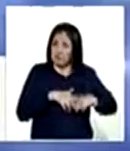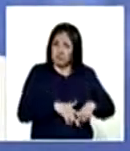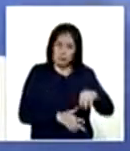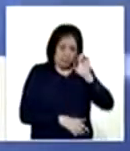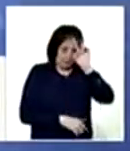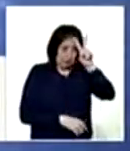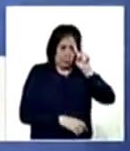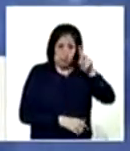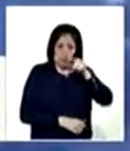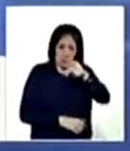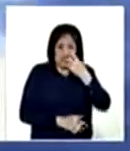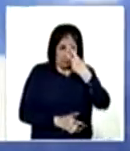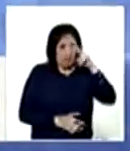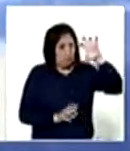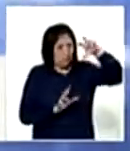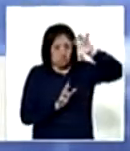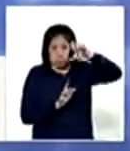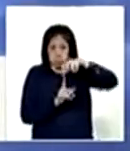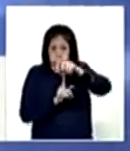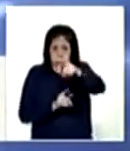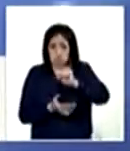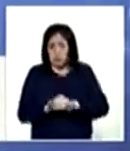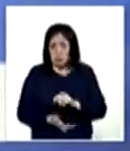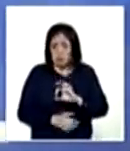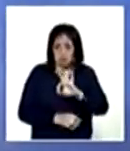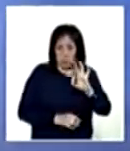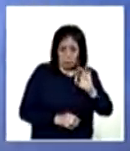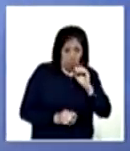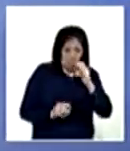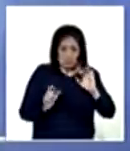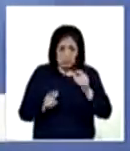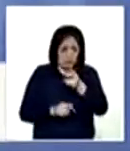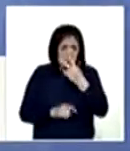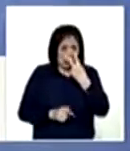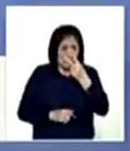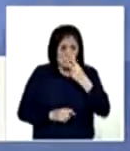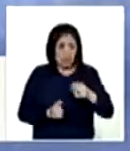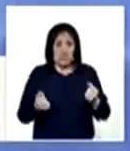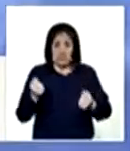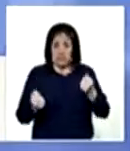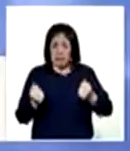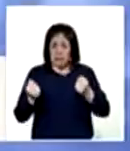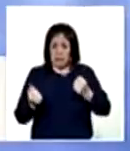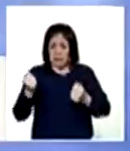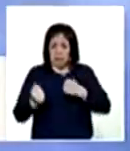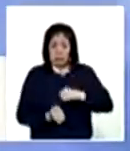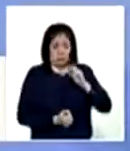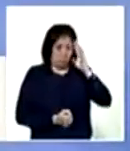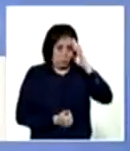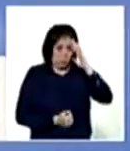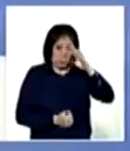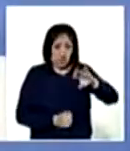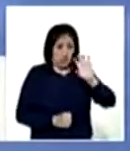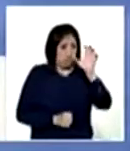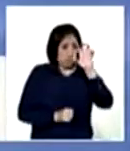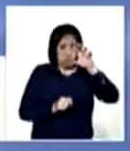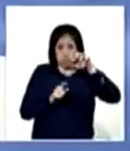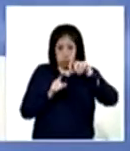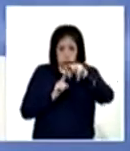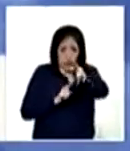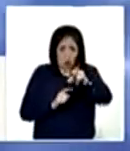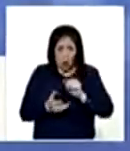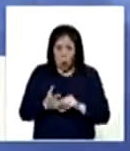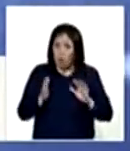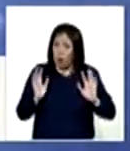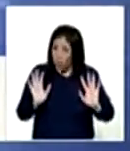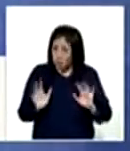y en estas imágenes obtenidas en exclusiva por 90 se aprecia desde la cámara de un patrullero del Escuadrón de Emergencia Centro cómo este presunto